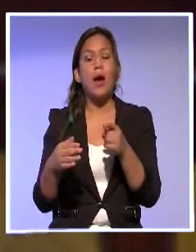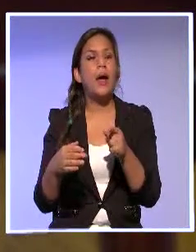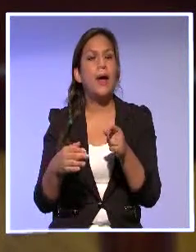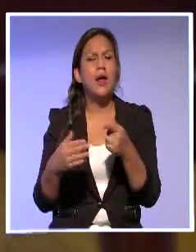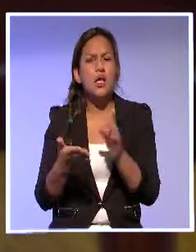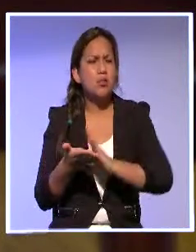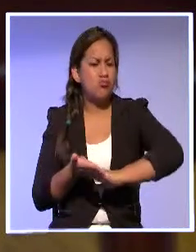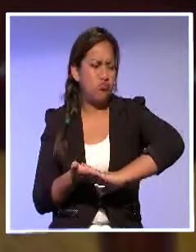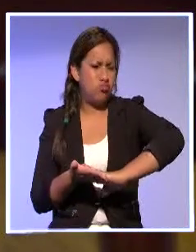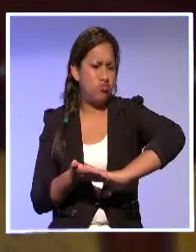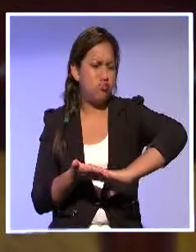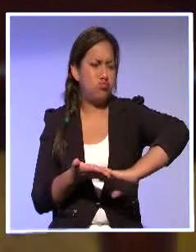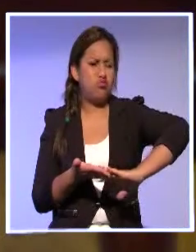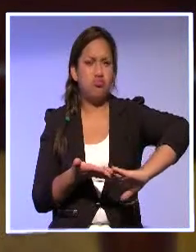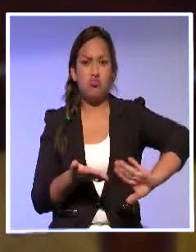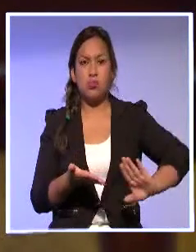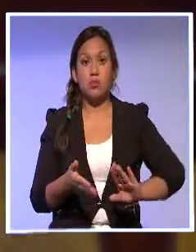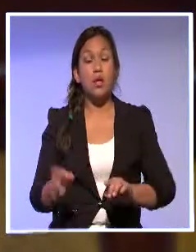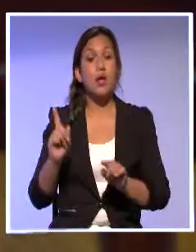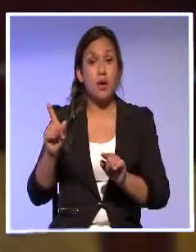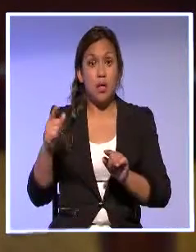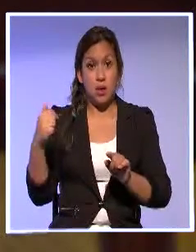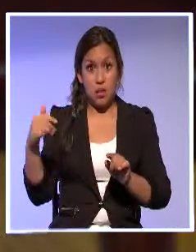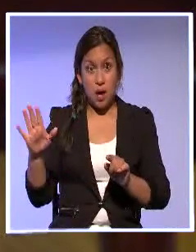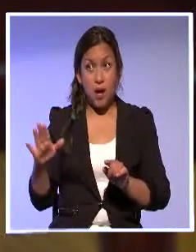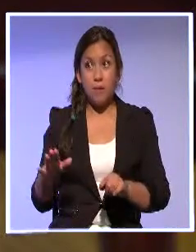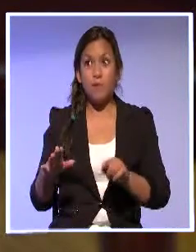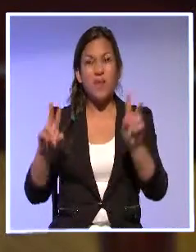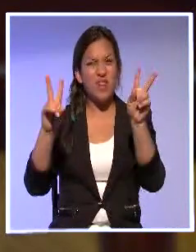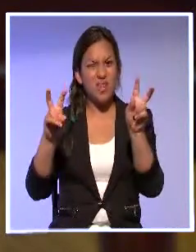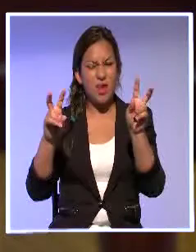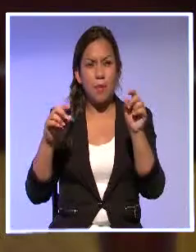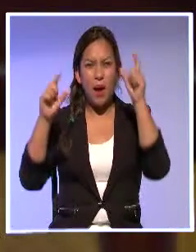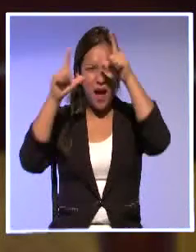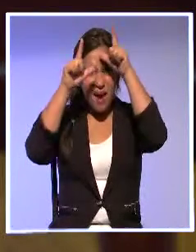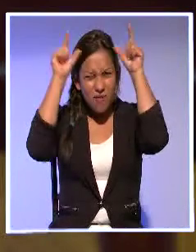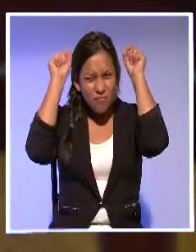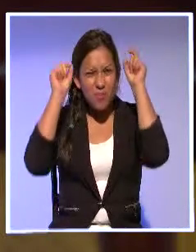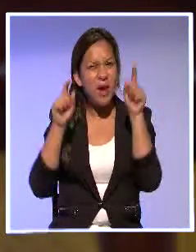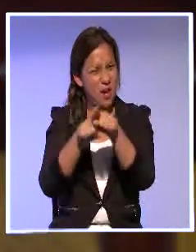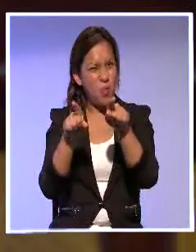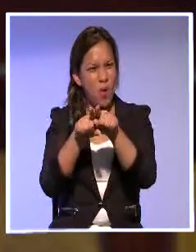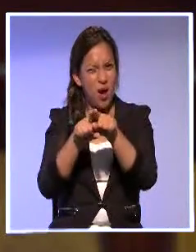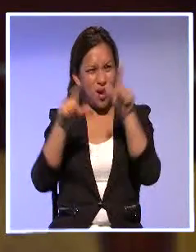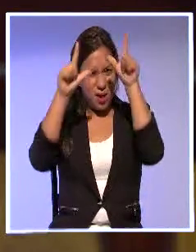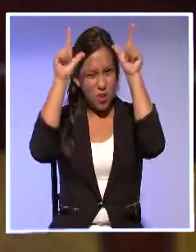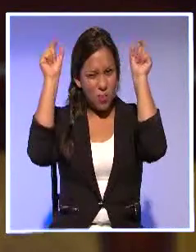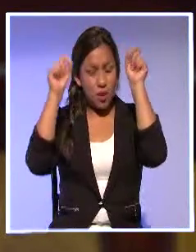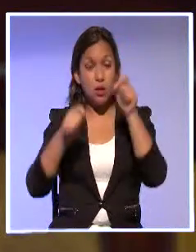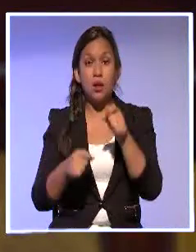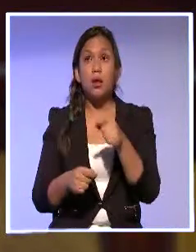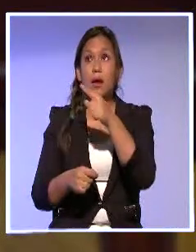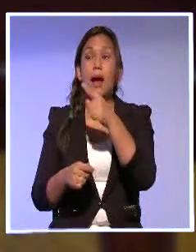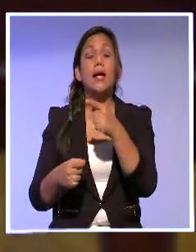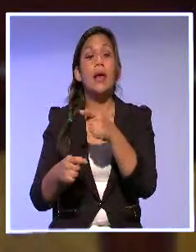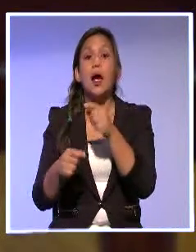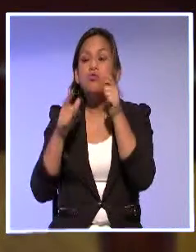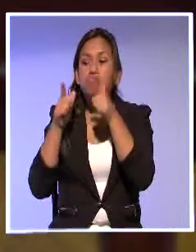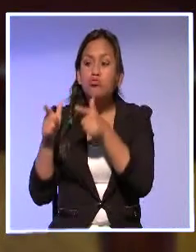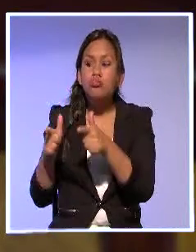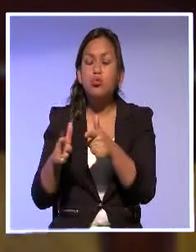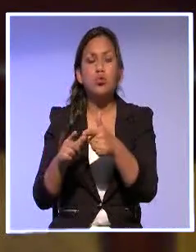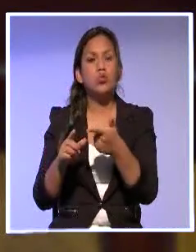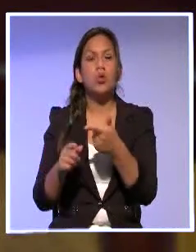para ancianos tipo una auxiliar de enfermería acá y pues sí el trabajo duro físico y